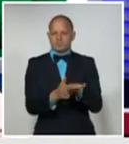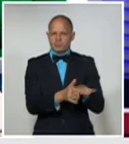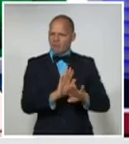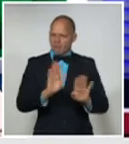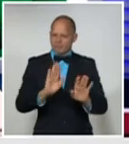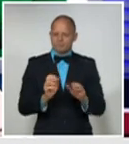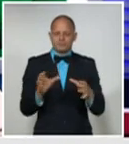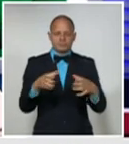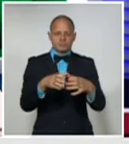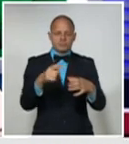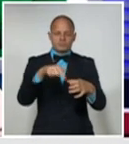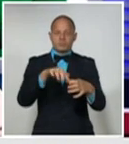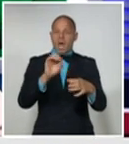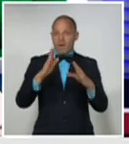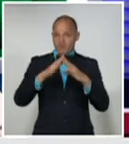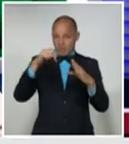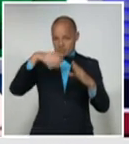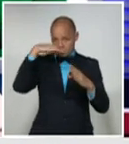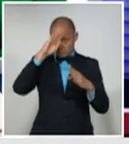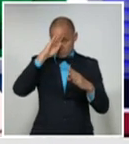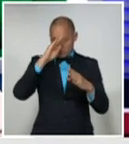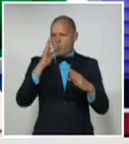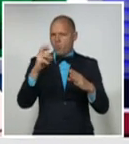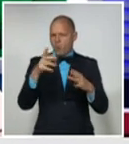931, cifra muy elevada.